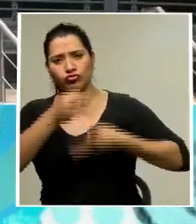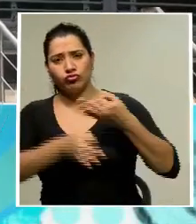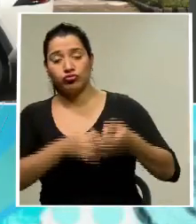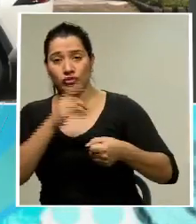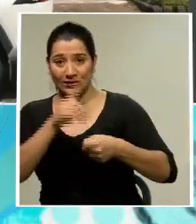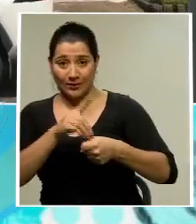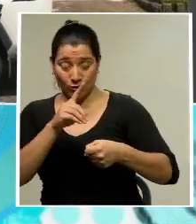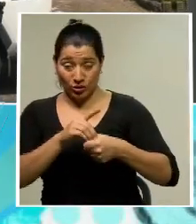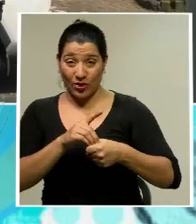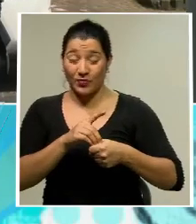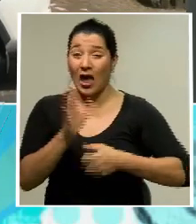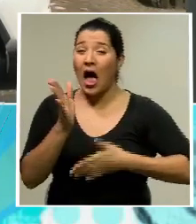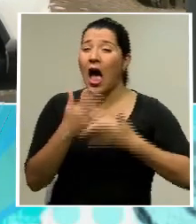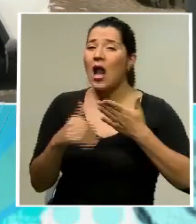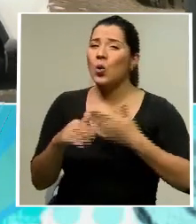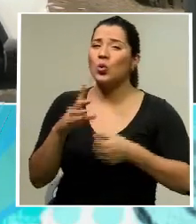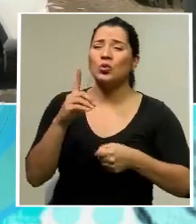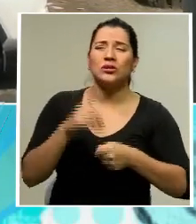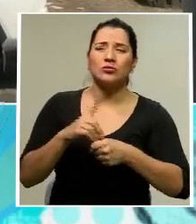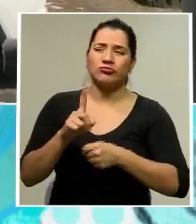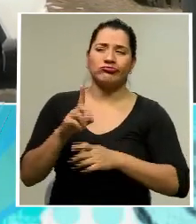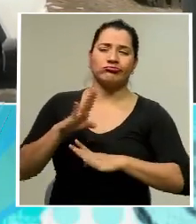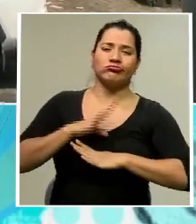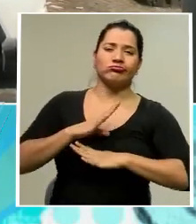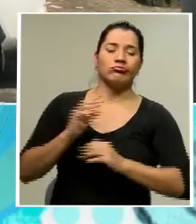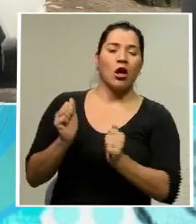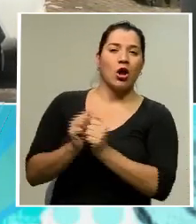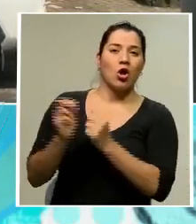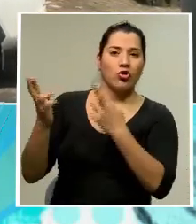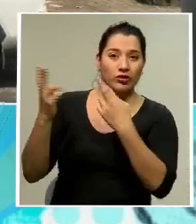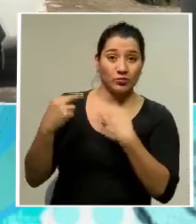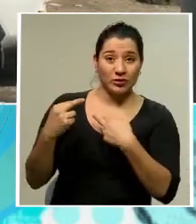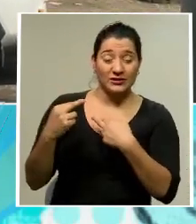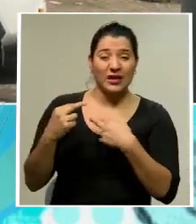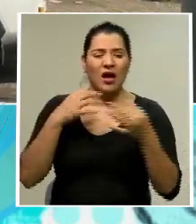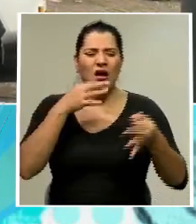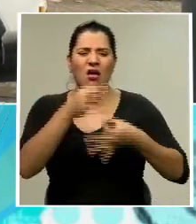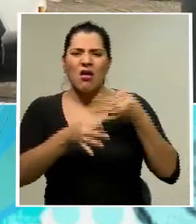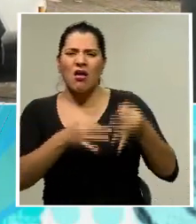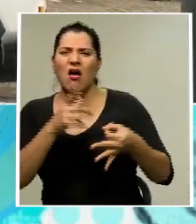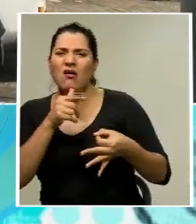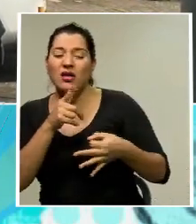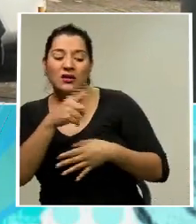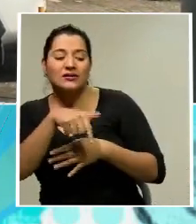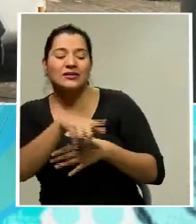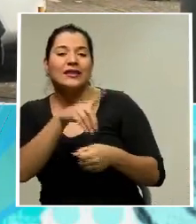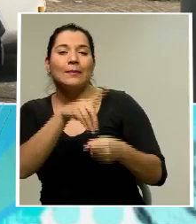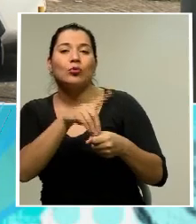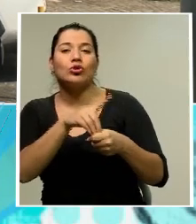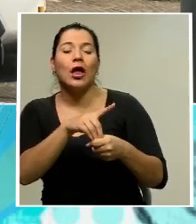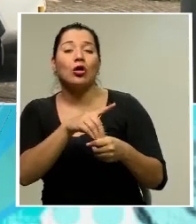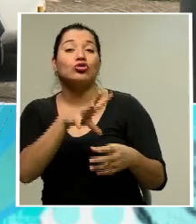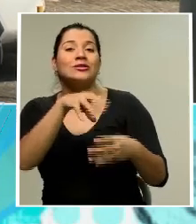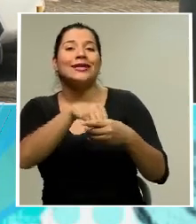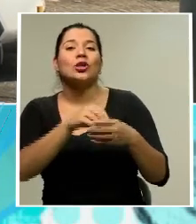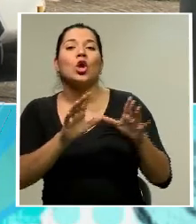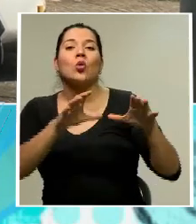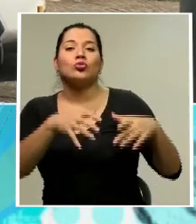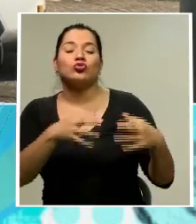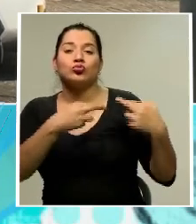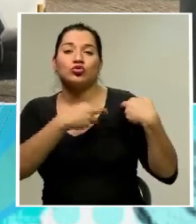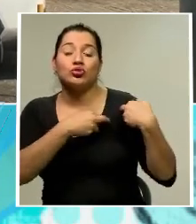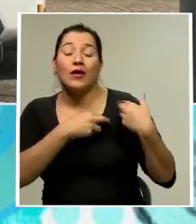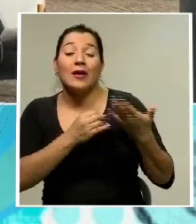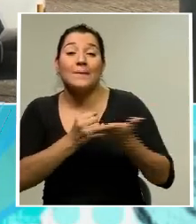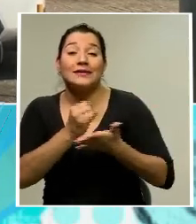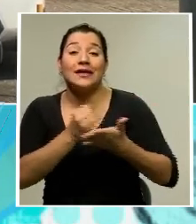legisladores que pertenecen a esta comisión especial que estudia el caso Cochinilla, y que bueno, dejó muchísimas